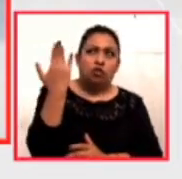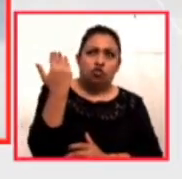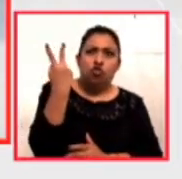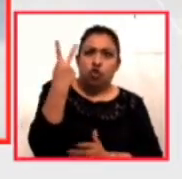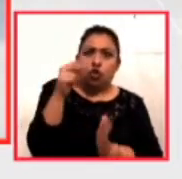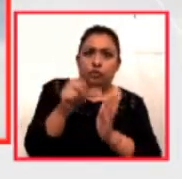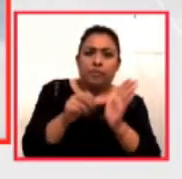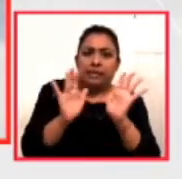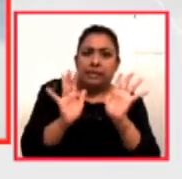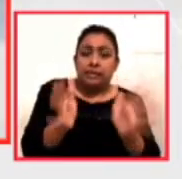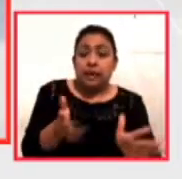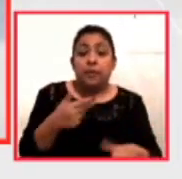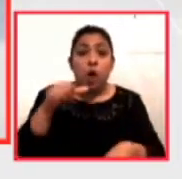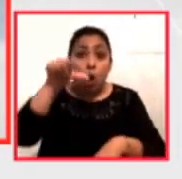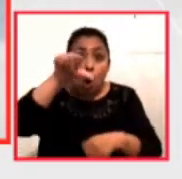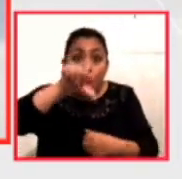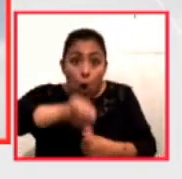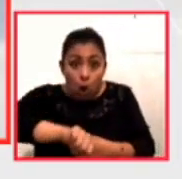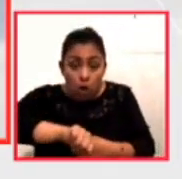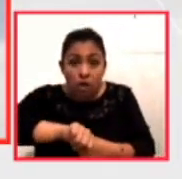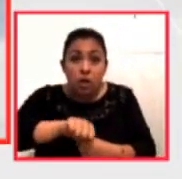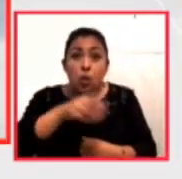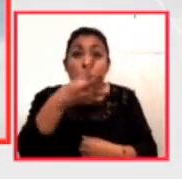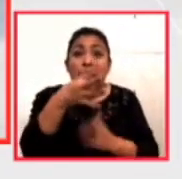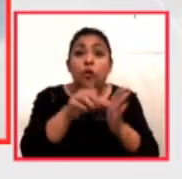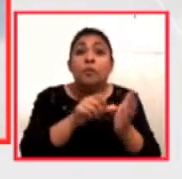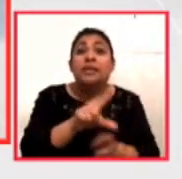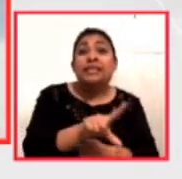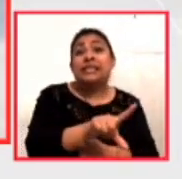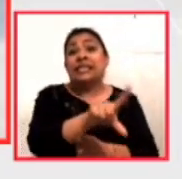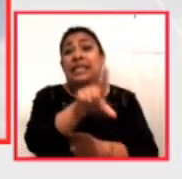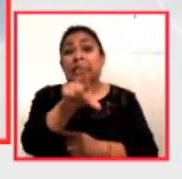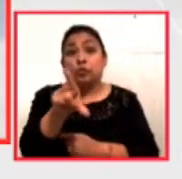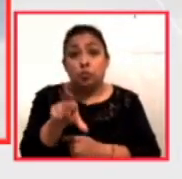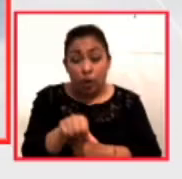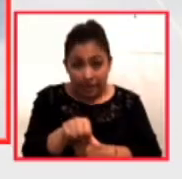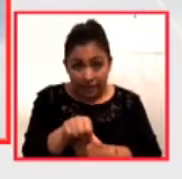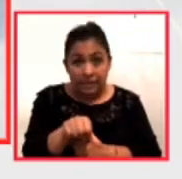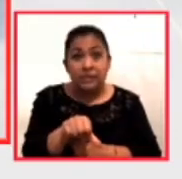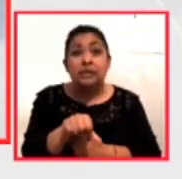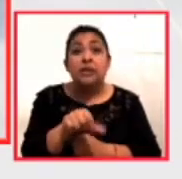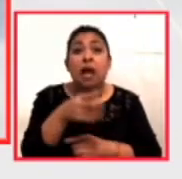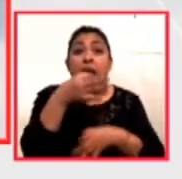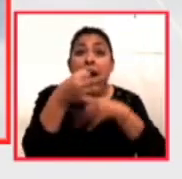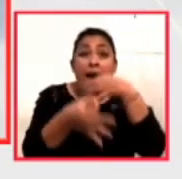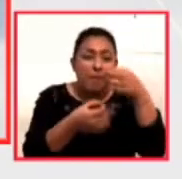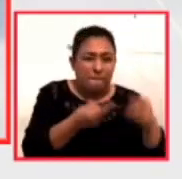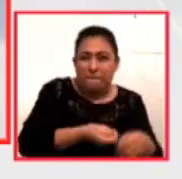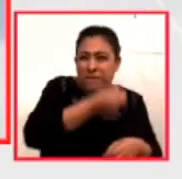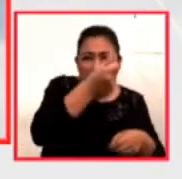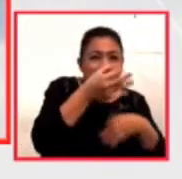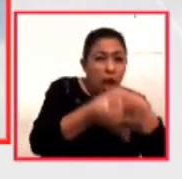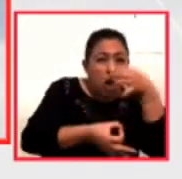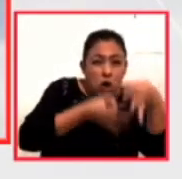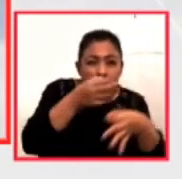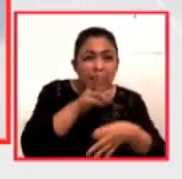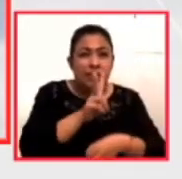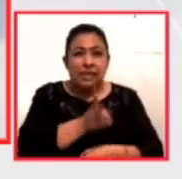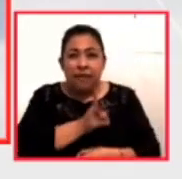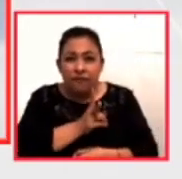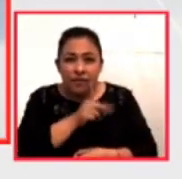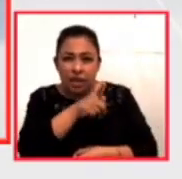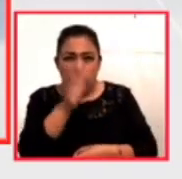y al día de hoy, 4 meses después de que salieron las noticias del virus en